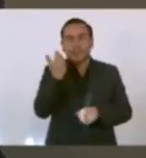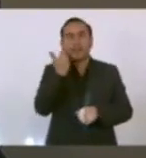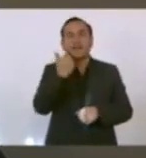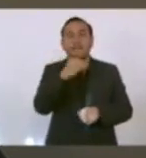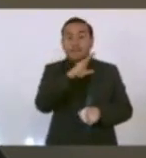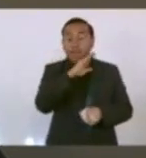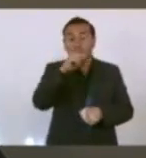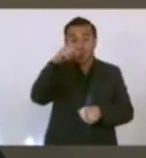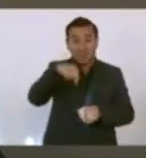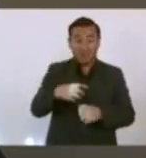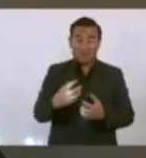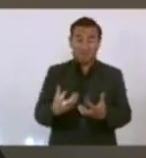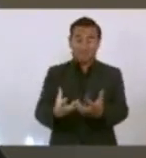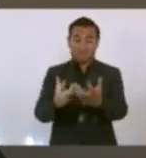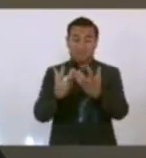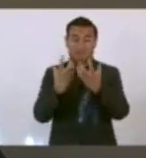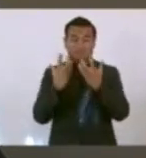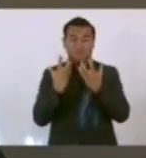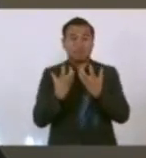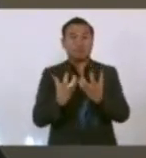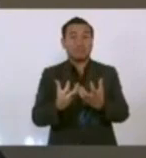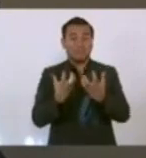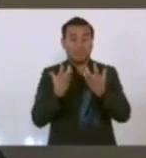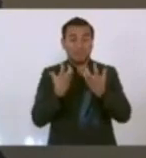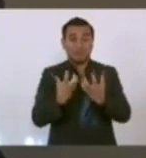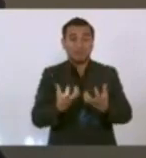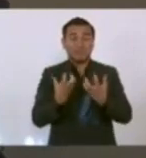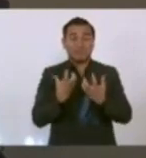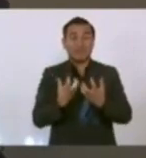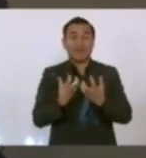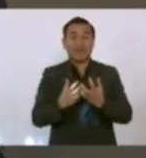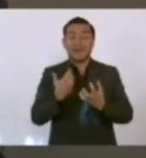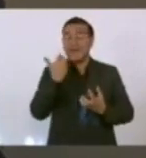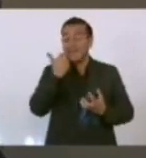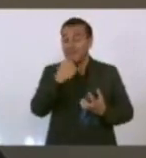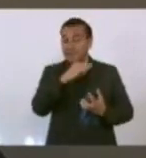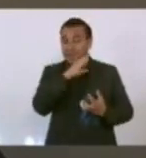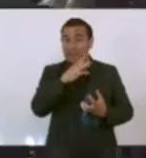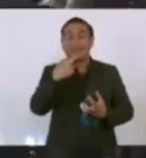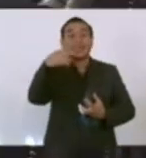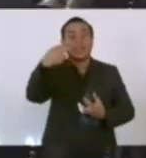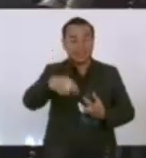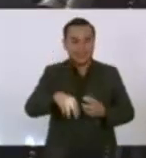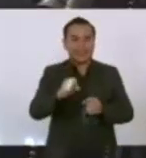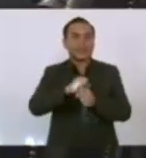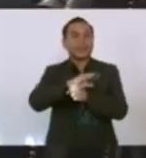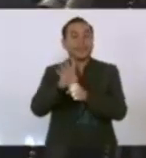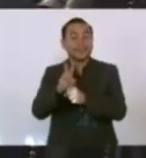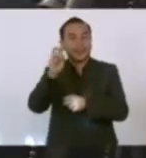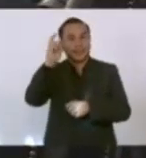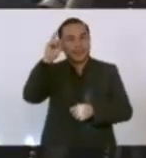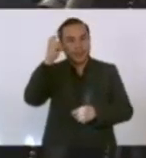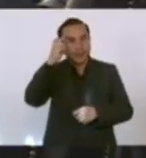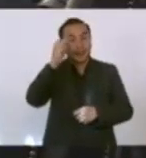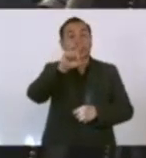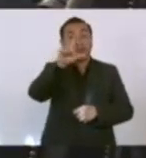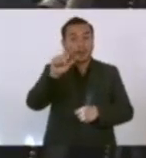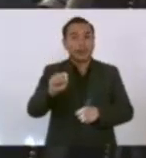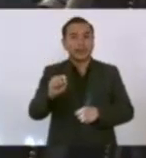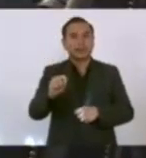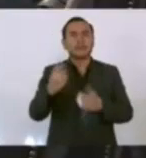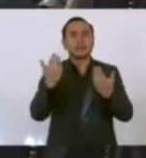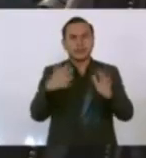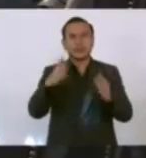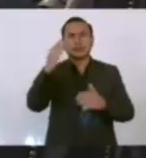los cientos de casos que hoy se han convertido en más de una decena de miles de casos confirmados? Es decir, Italia ha confirmado más